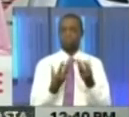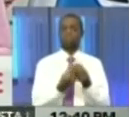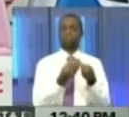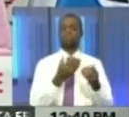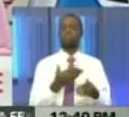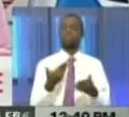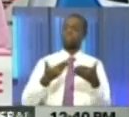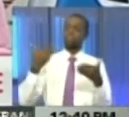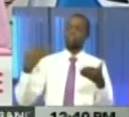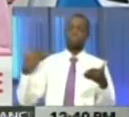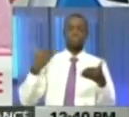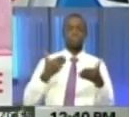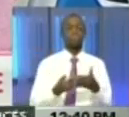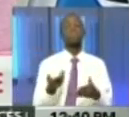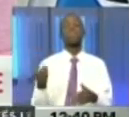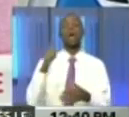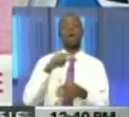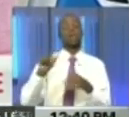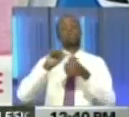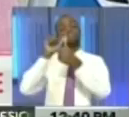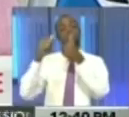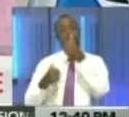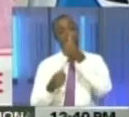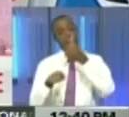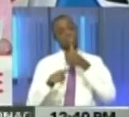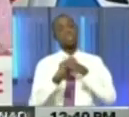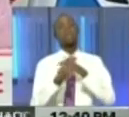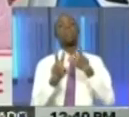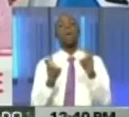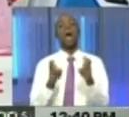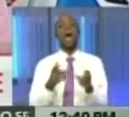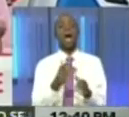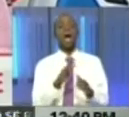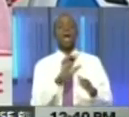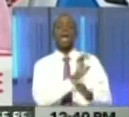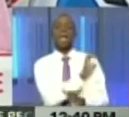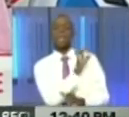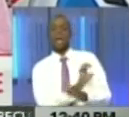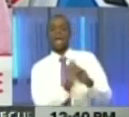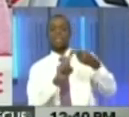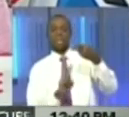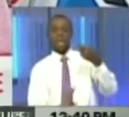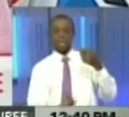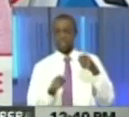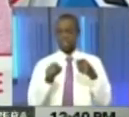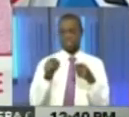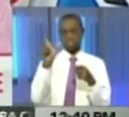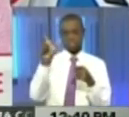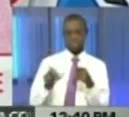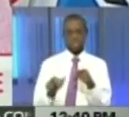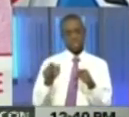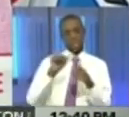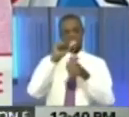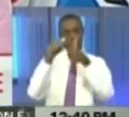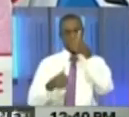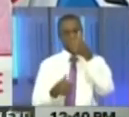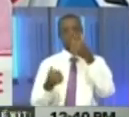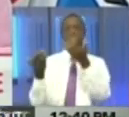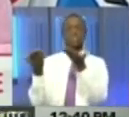Freddy Brito, viceministro para el desarrollo del sector y la energía eléctrica.